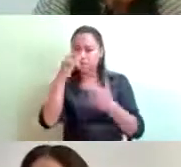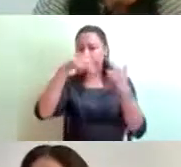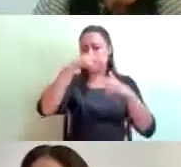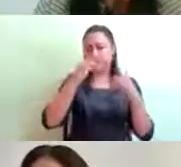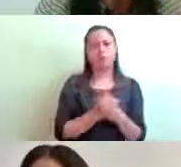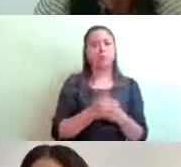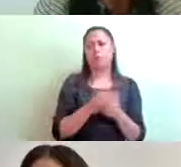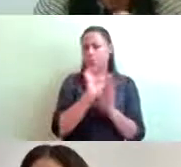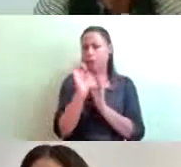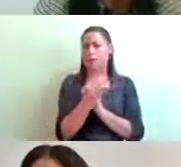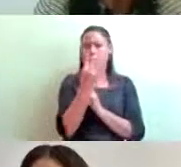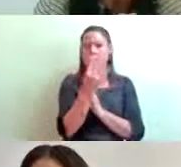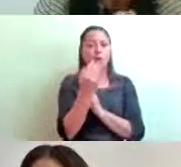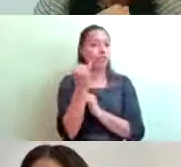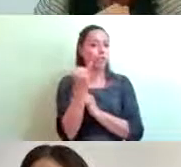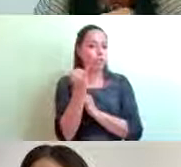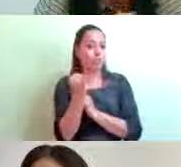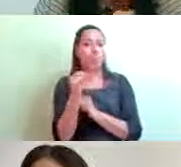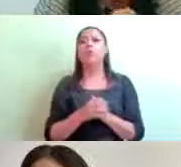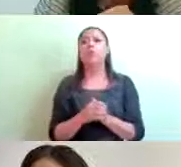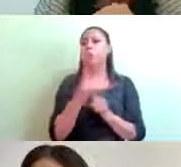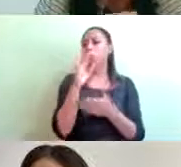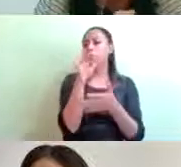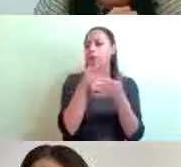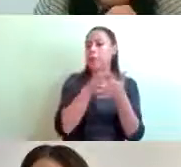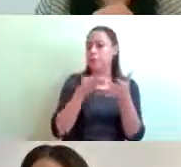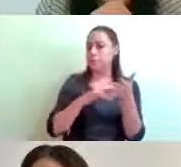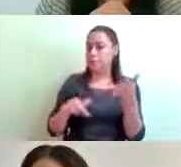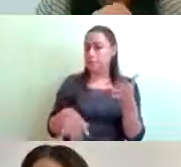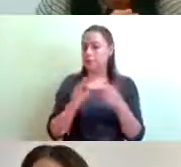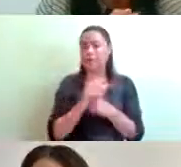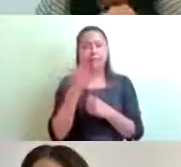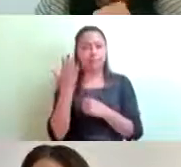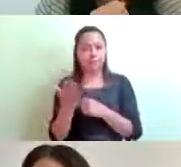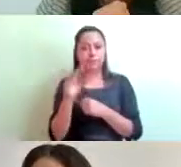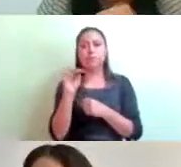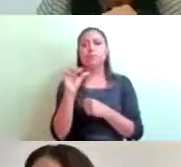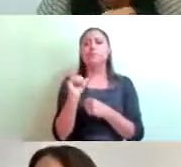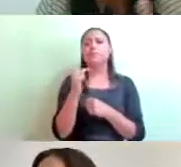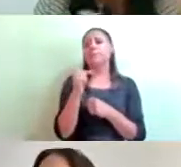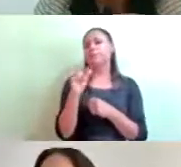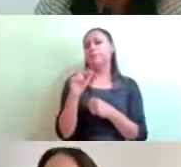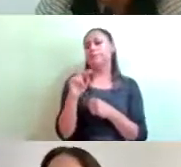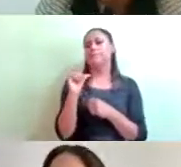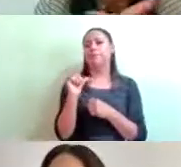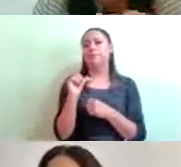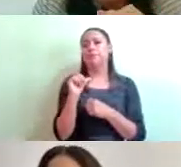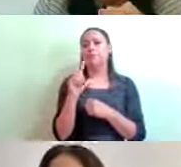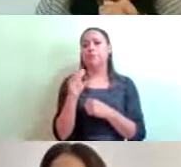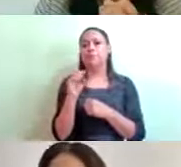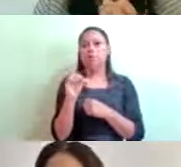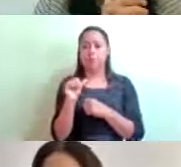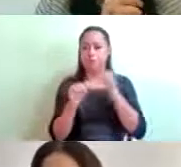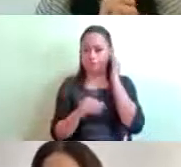de junio, en una lectura que hizo Mauna Loa, nos dice, a 4 de junio del